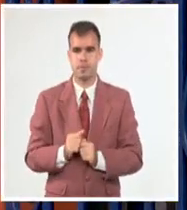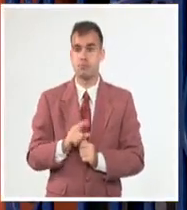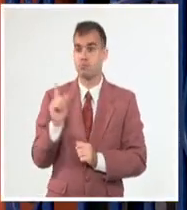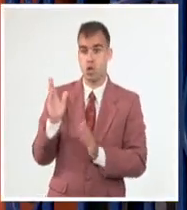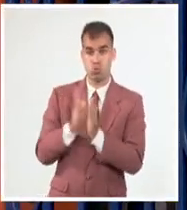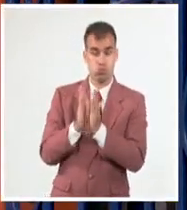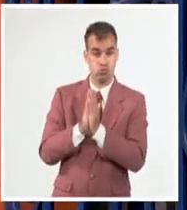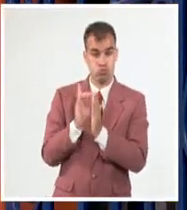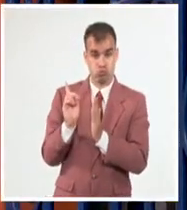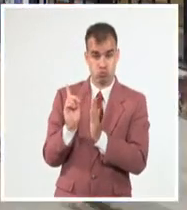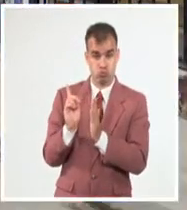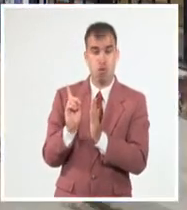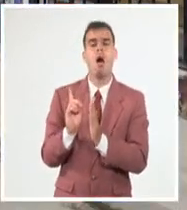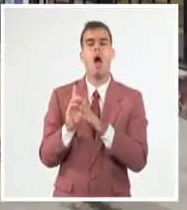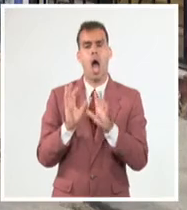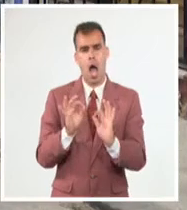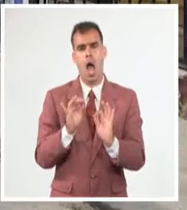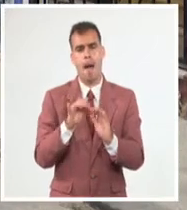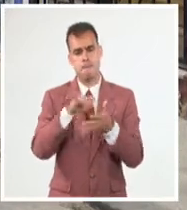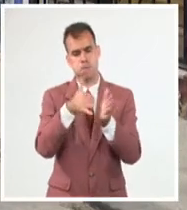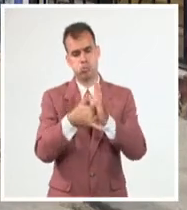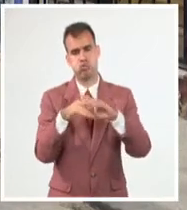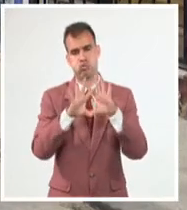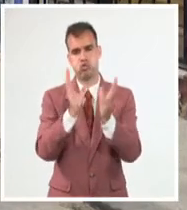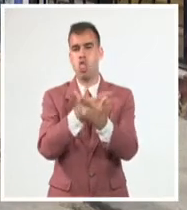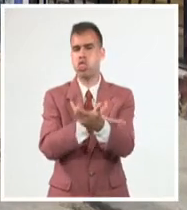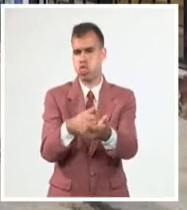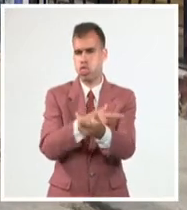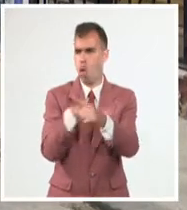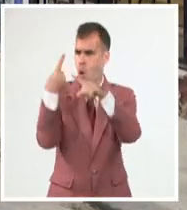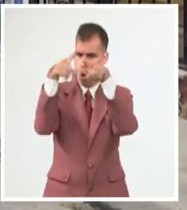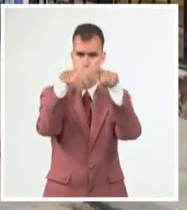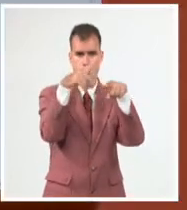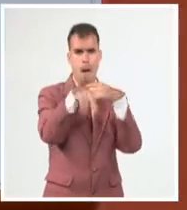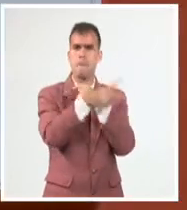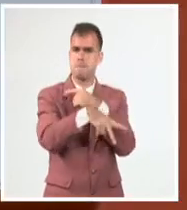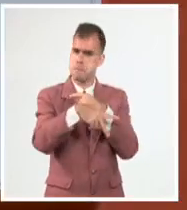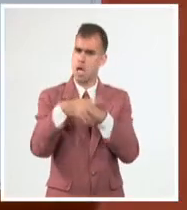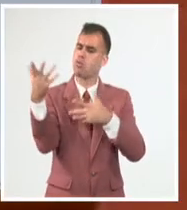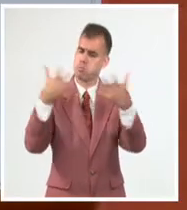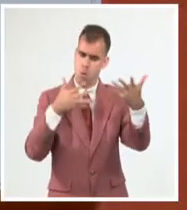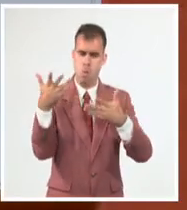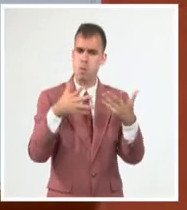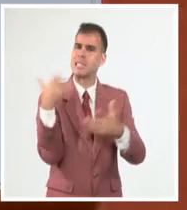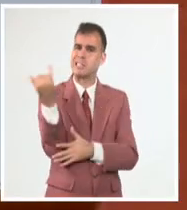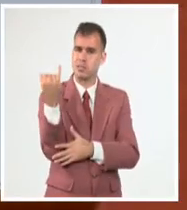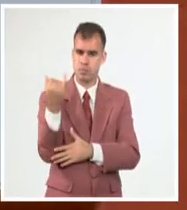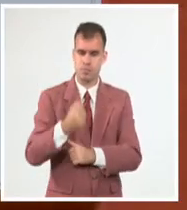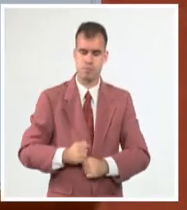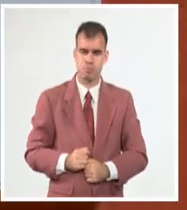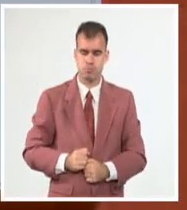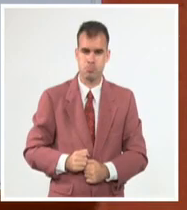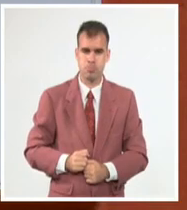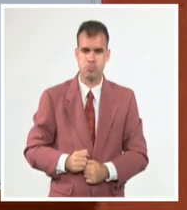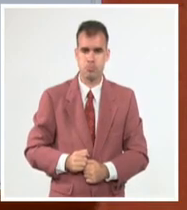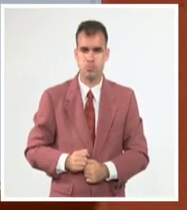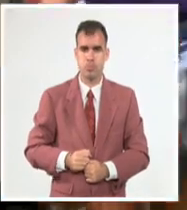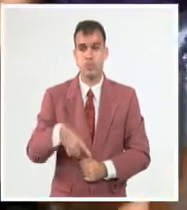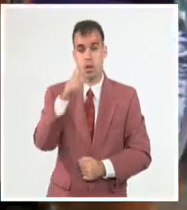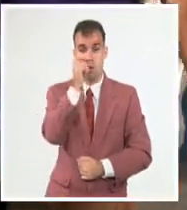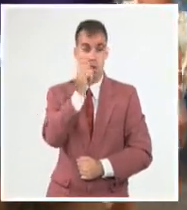religiosa espiritista sustenta el proyecto, que recibe donaciones también de grupos de solidaridad internacional. No obstante, el doctor